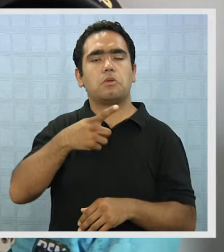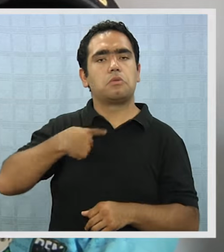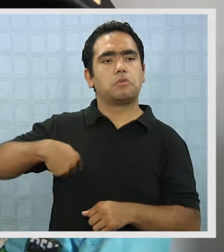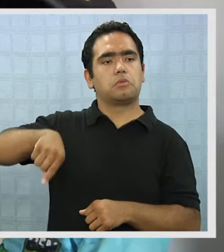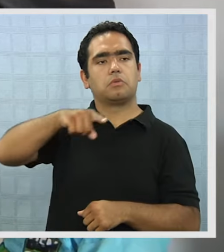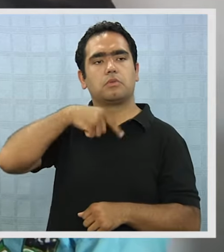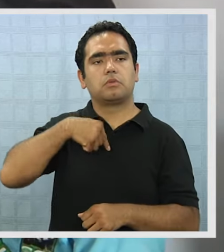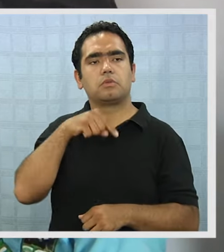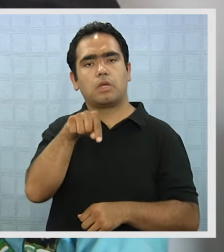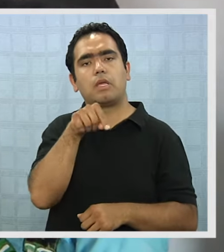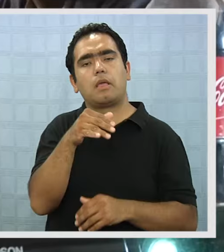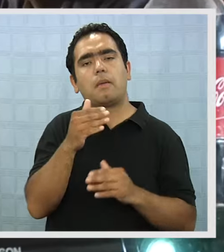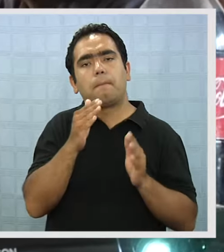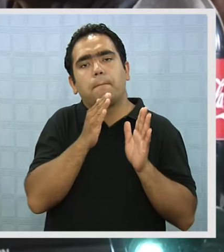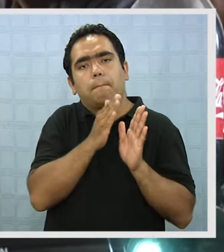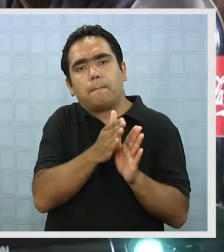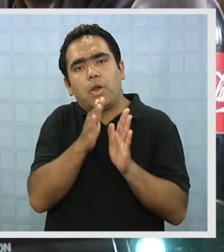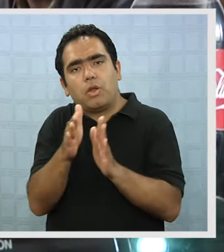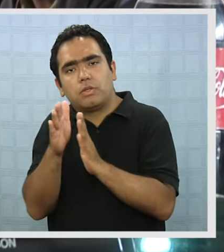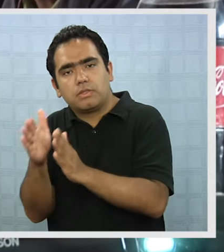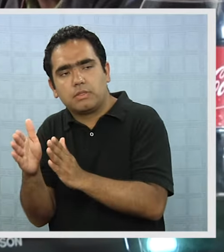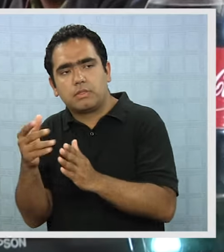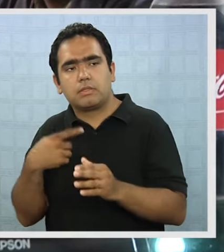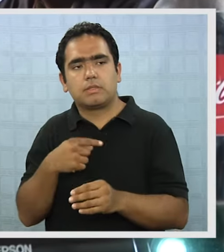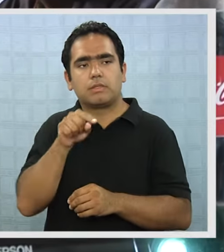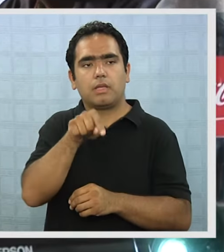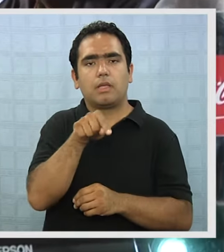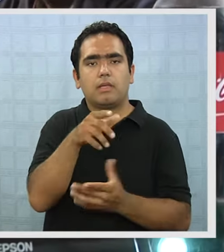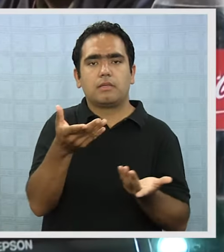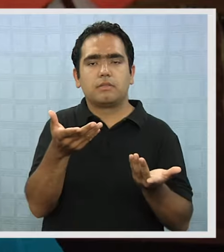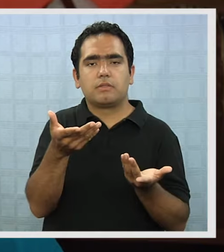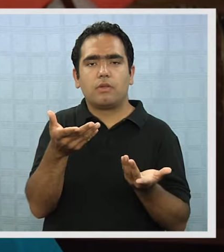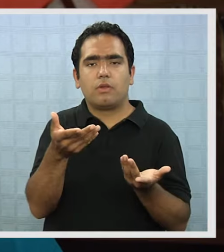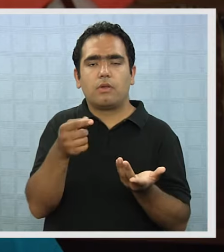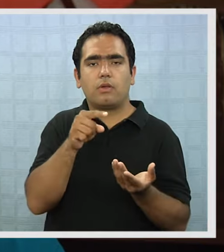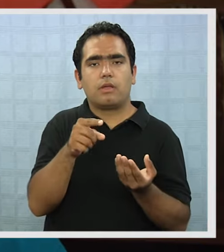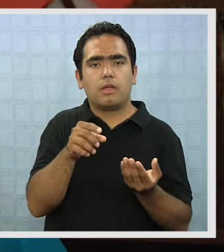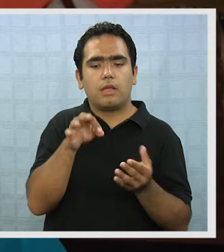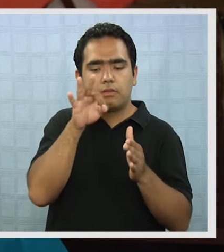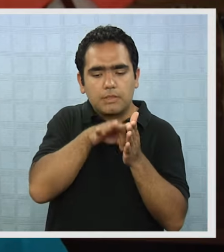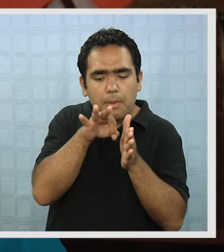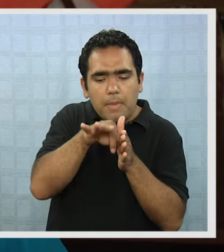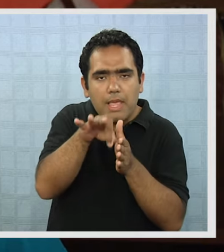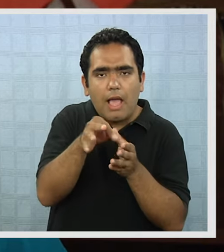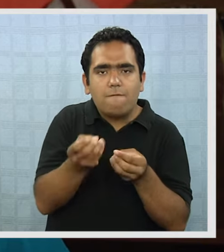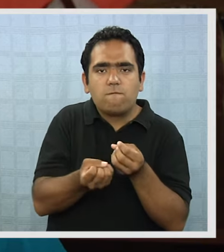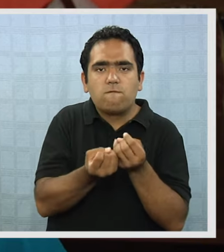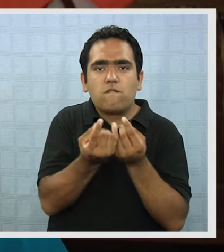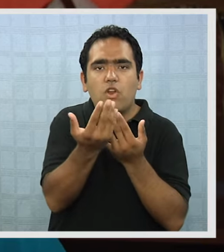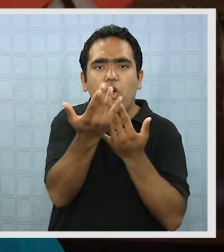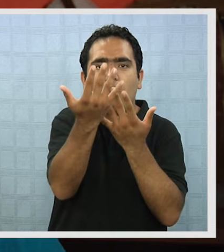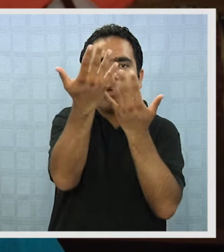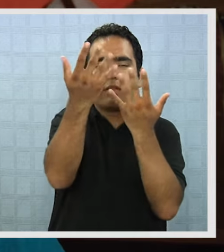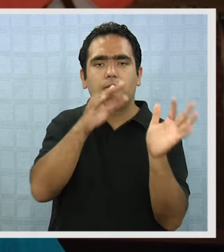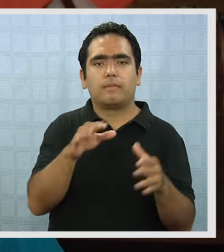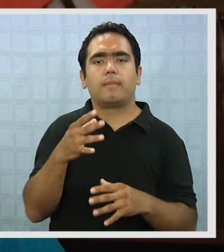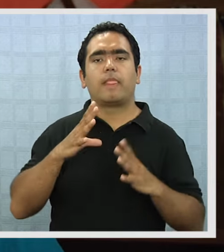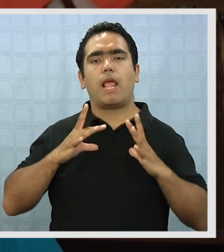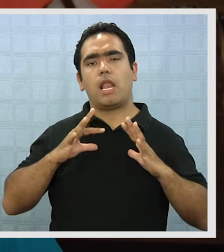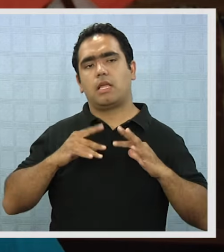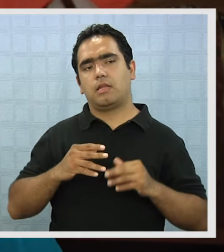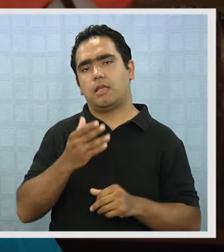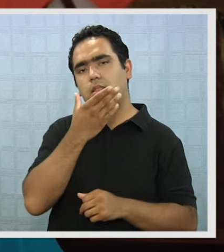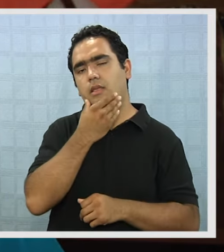Ahí estamos nosotros en proceso de las semillas que ya brotaron. Es una